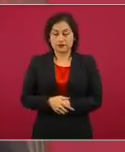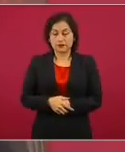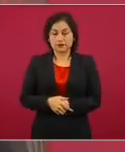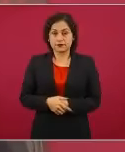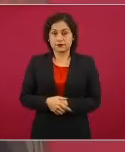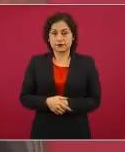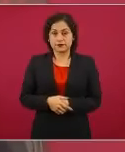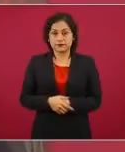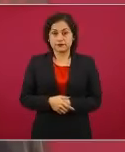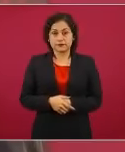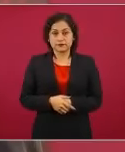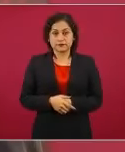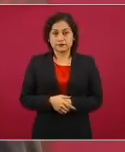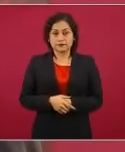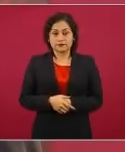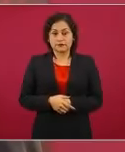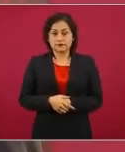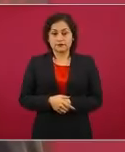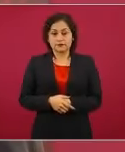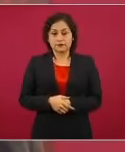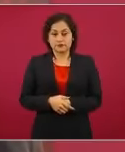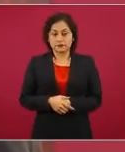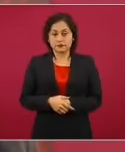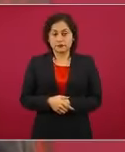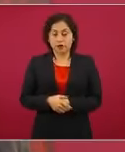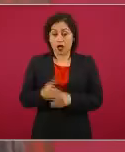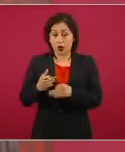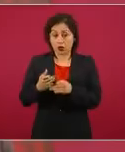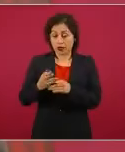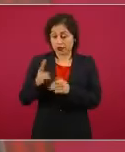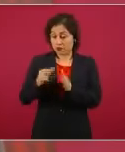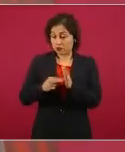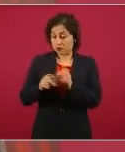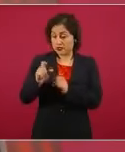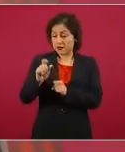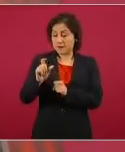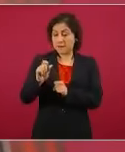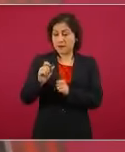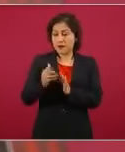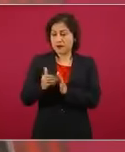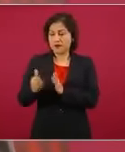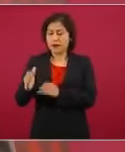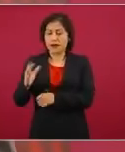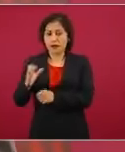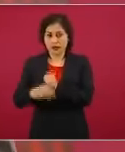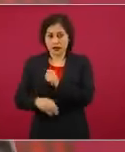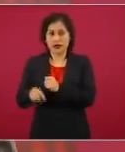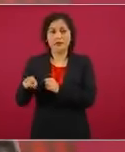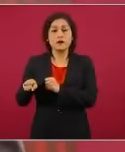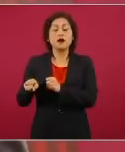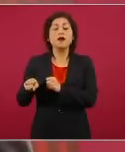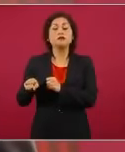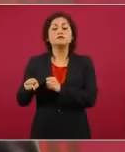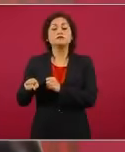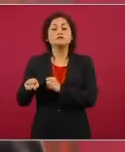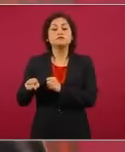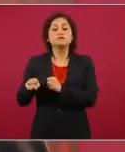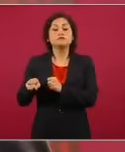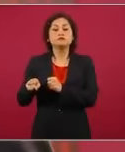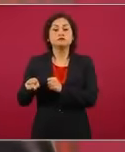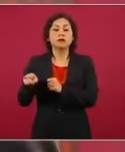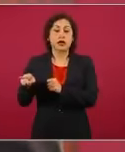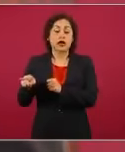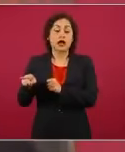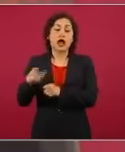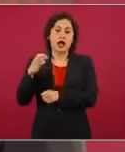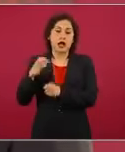Gómez a finales de este año se concluye el periodo de un